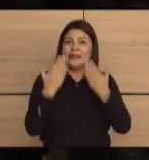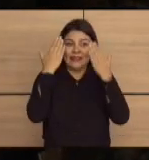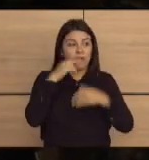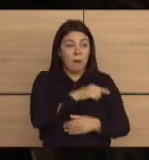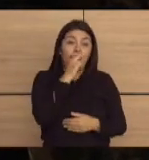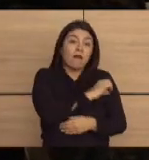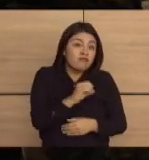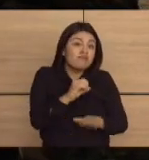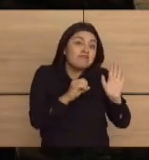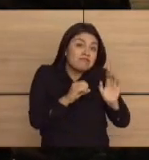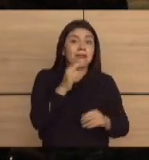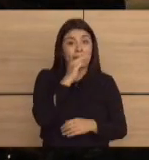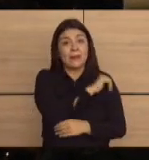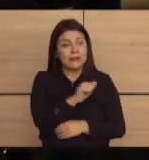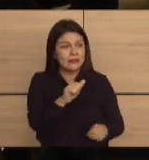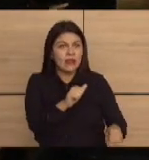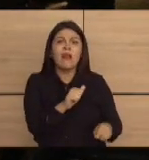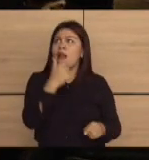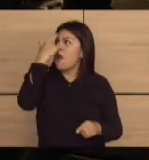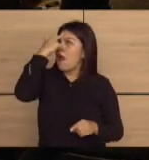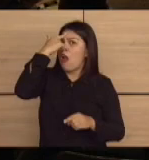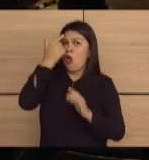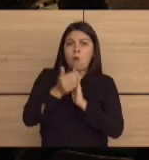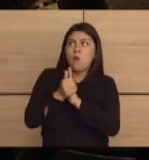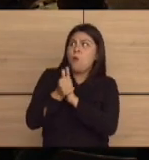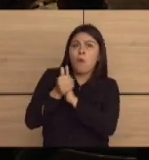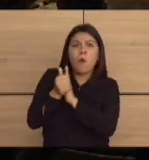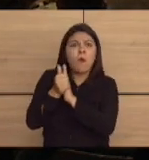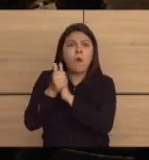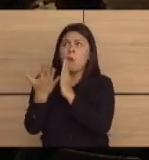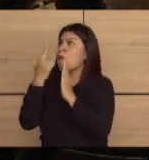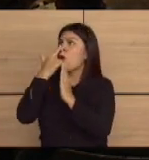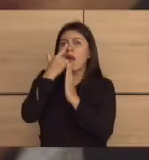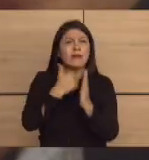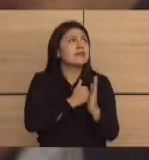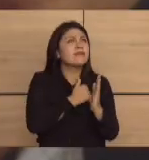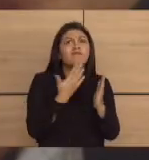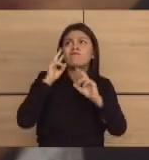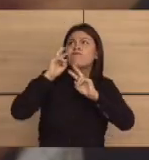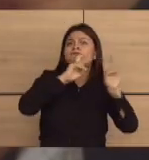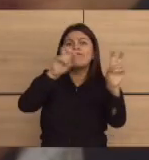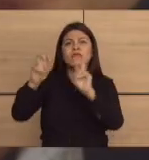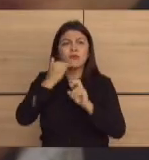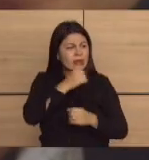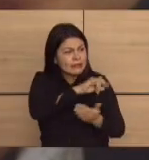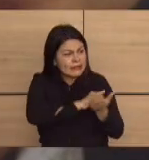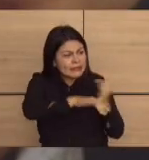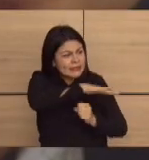la niña la capacidad de saber buscar permanentemente las respuestas a los problemas